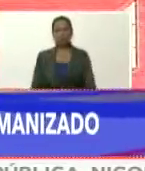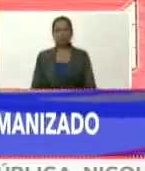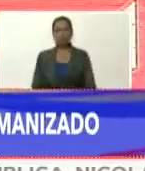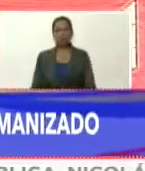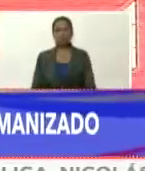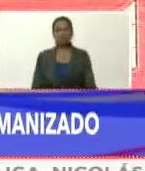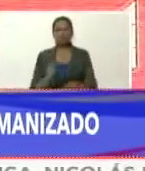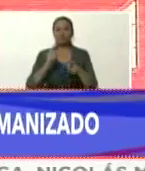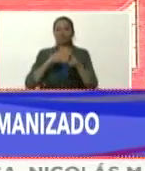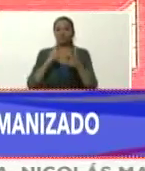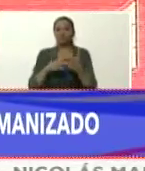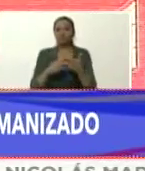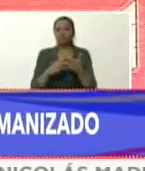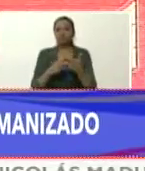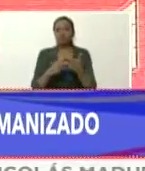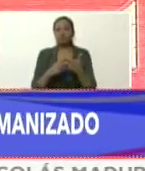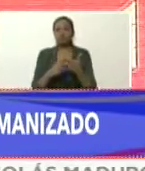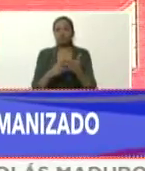Entonces,